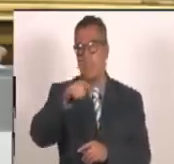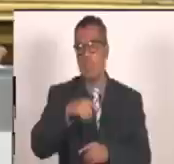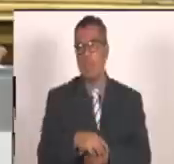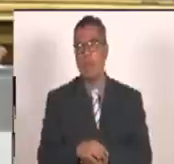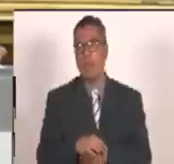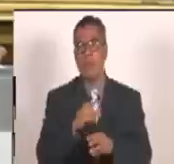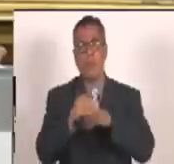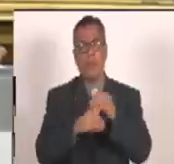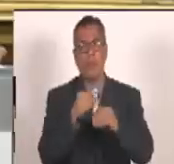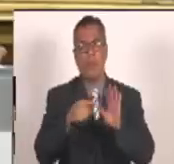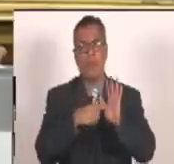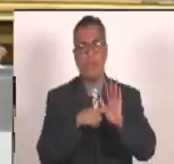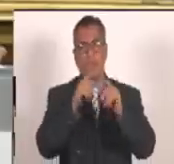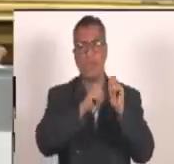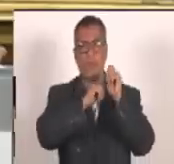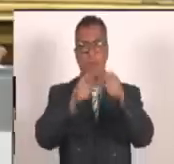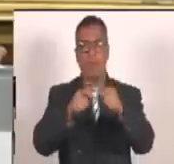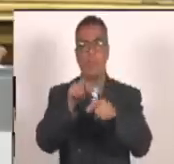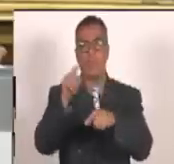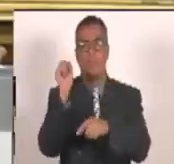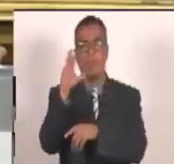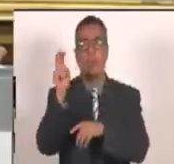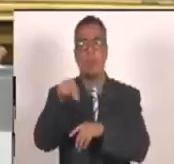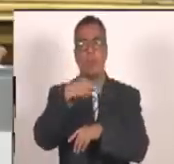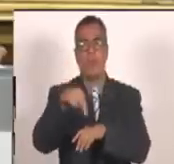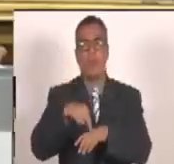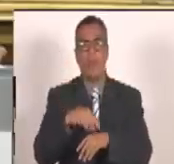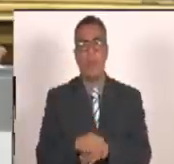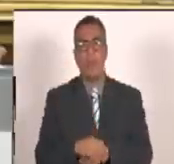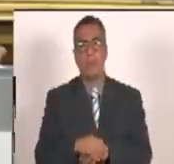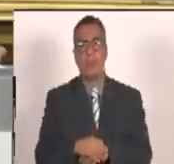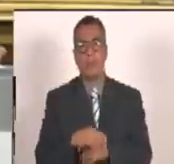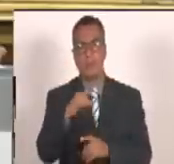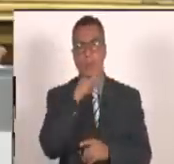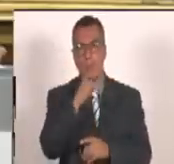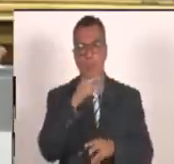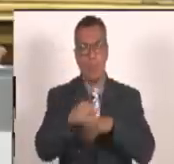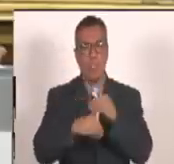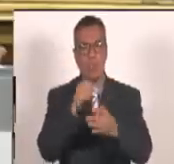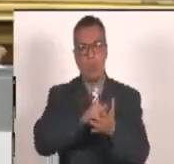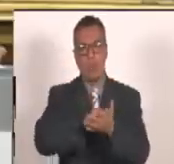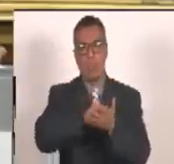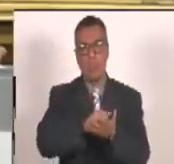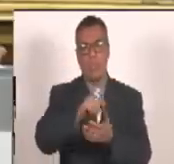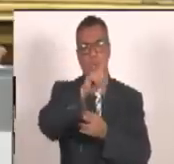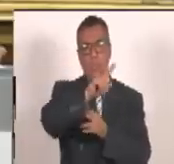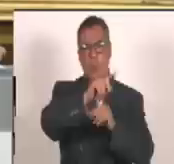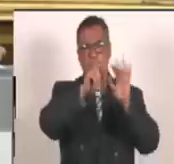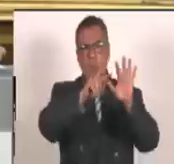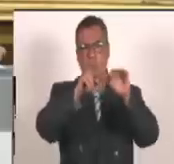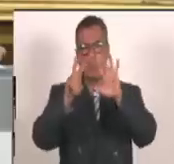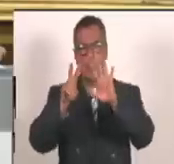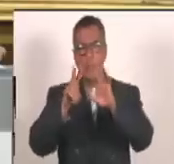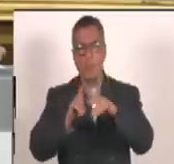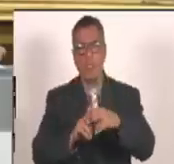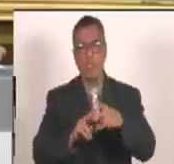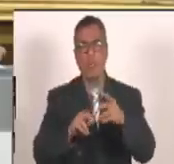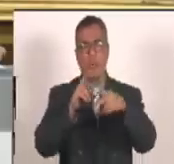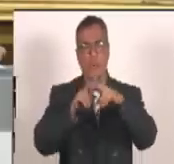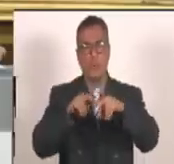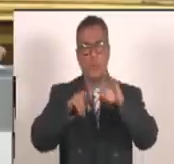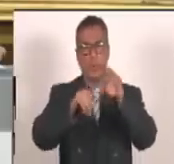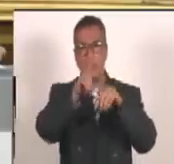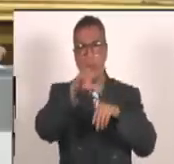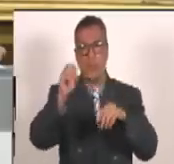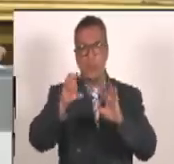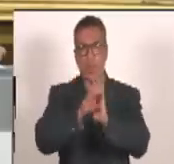Electoral, recientemente designada por esta Asamblea, y de conformidad con lo establecido en el artículo 187, numeral 20,